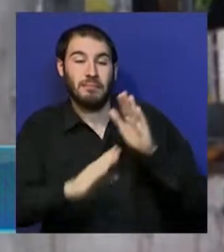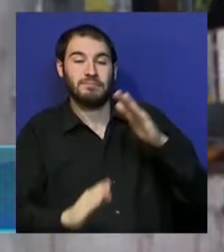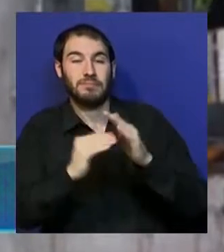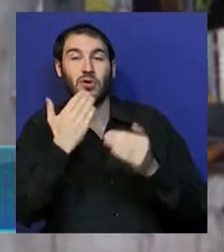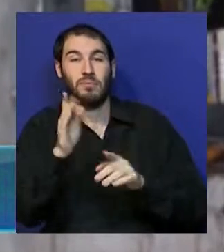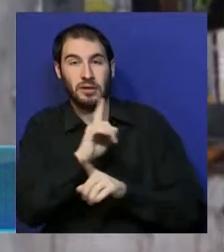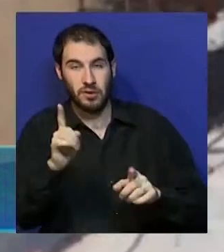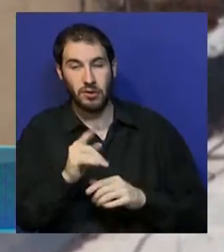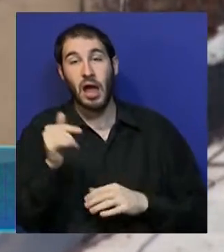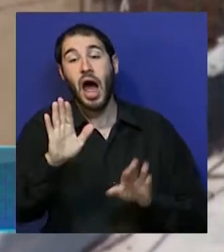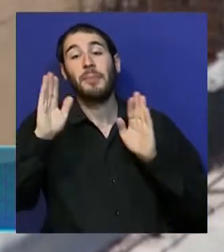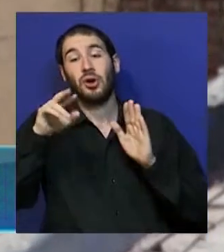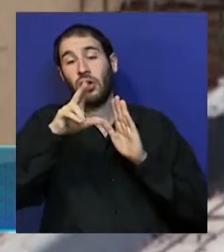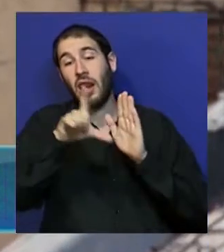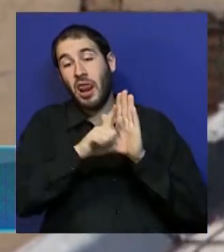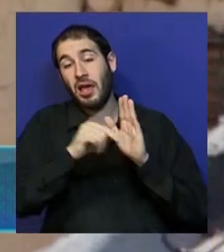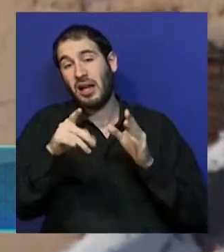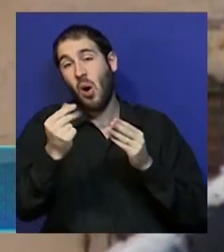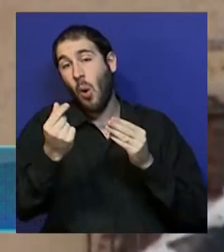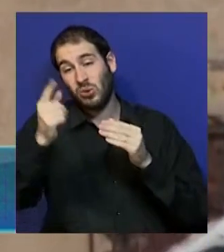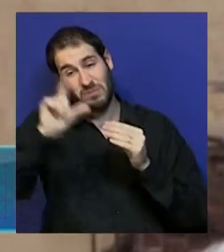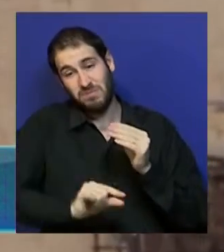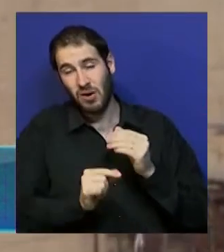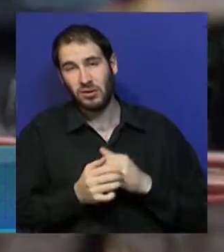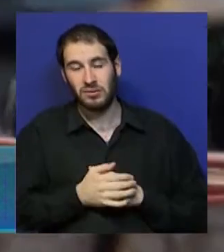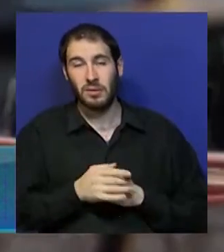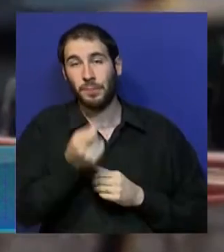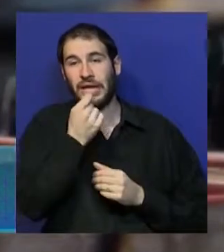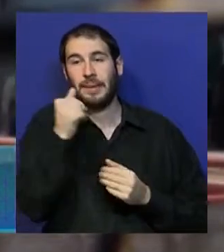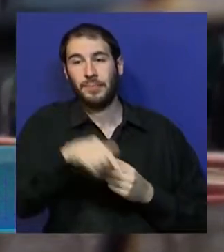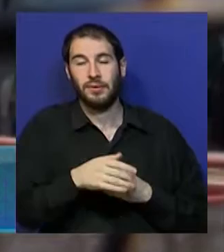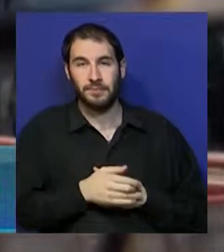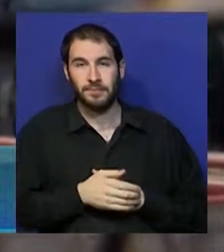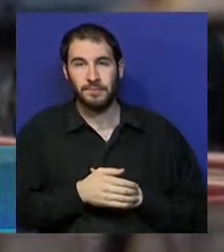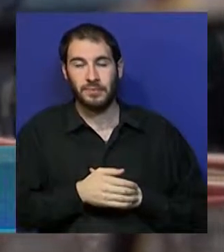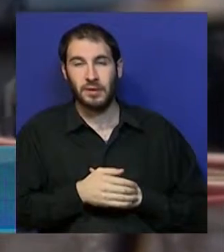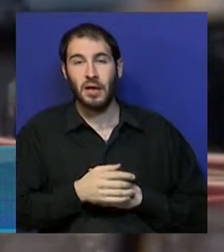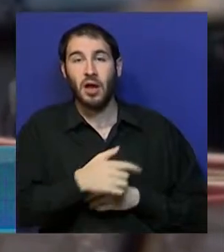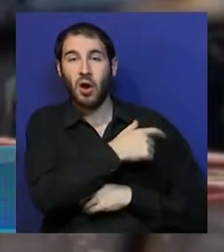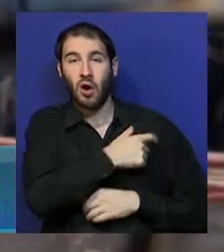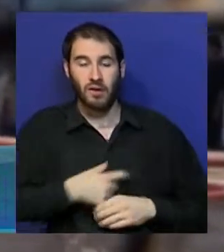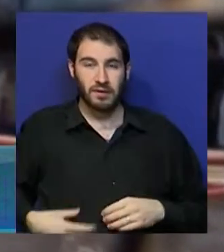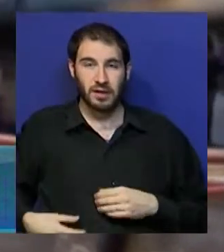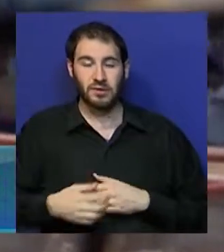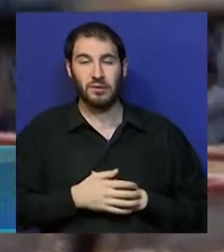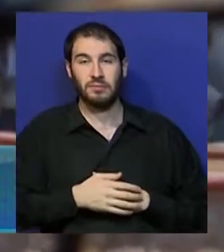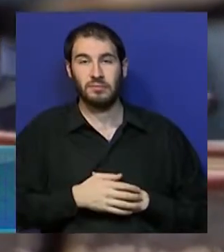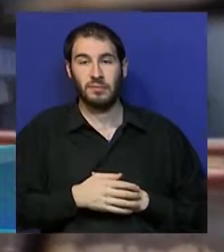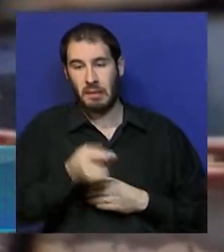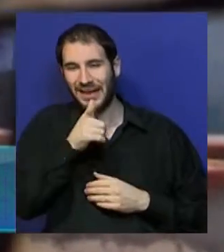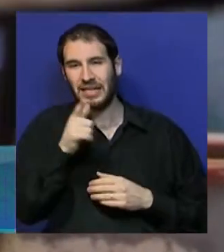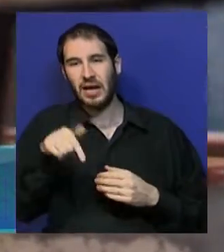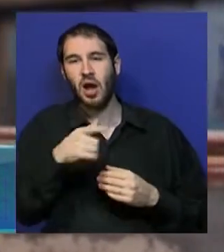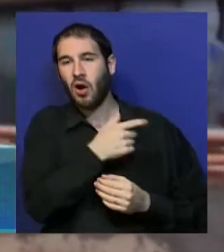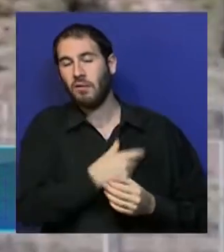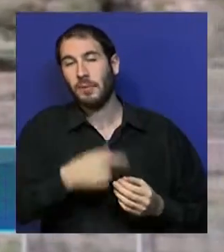esto, así que puede ser que sea una norma que quede en desuso ipso facto. ¿Qué pasaría en este caso? Y bueno, el Ejecutivo, que es lo que yo creo, lo están